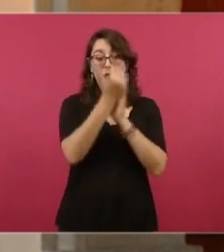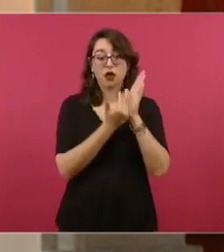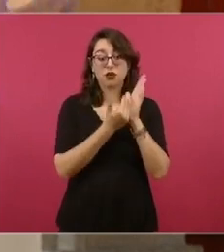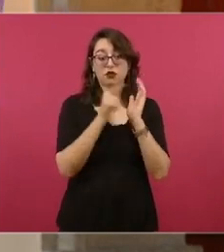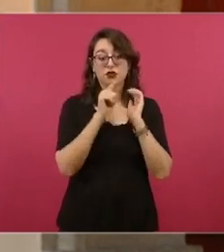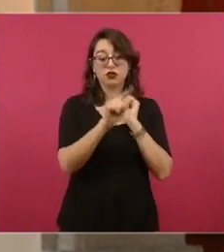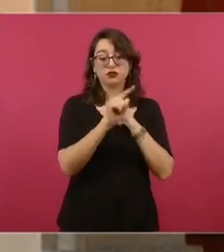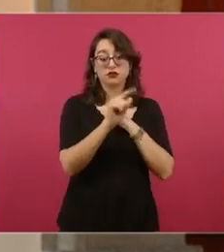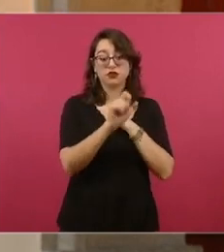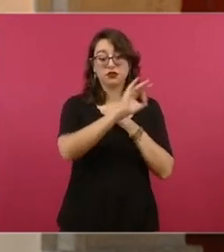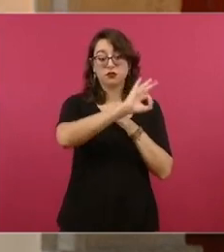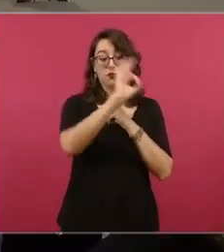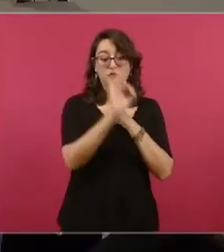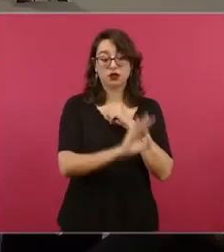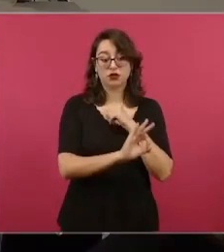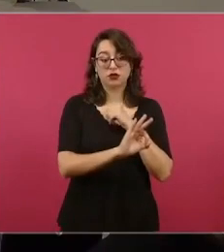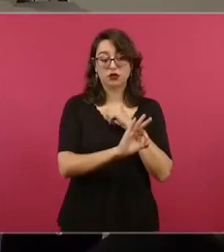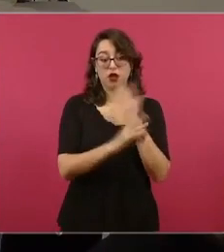Es decir,